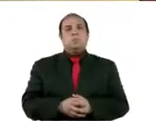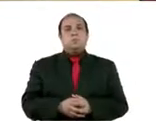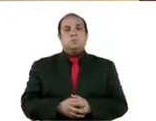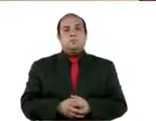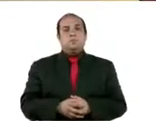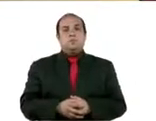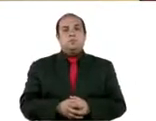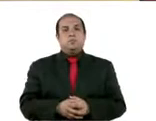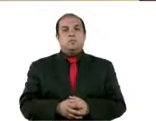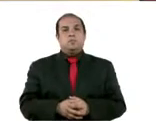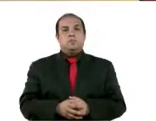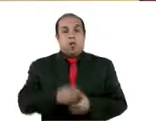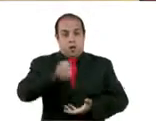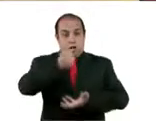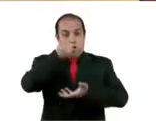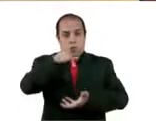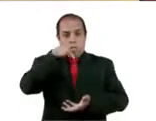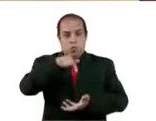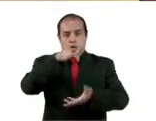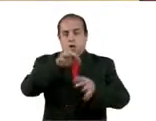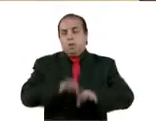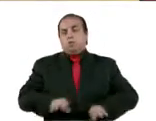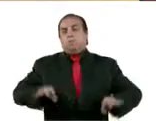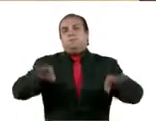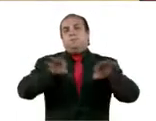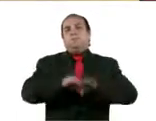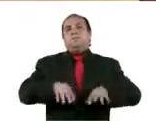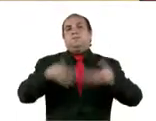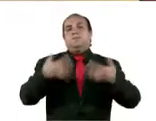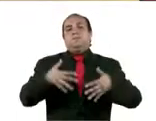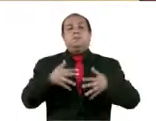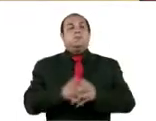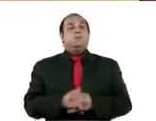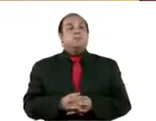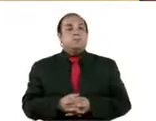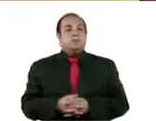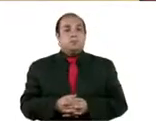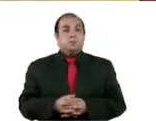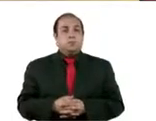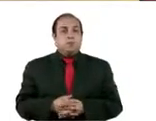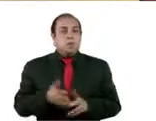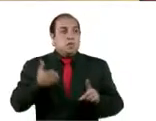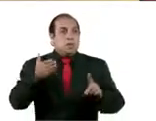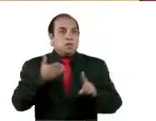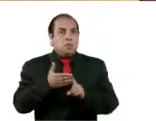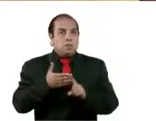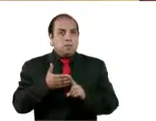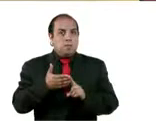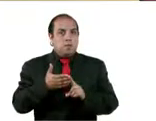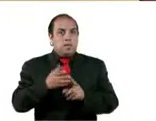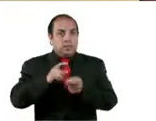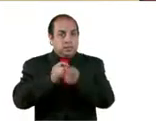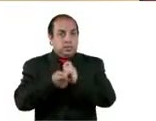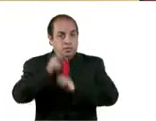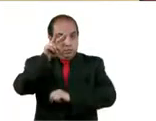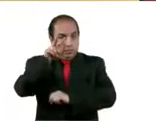Es una cifra histórica que lo que permite justamente es hacer